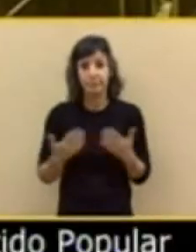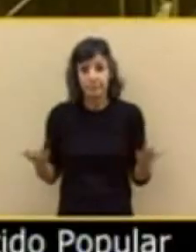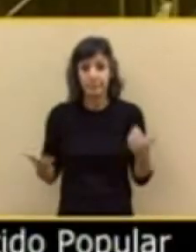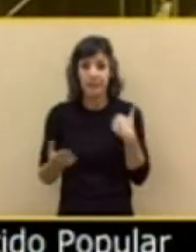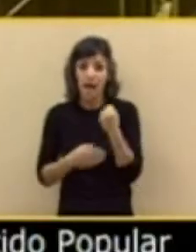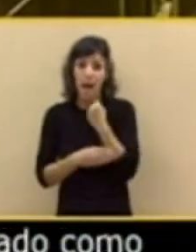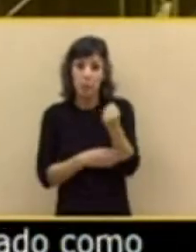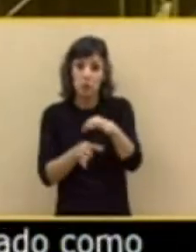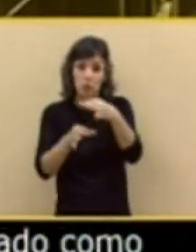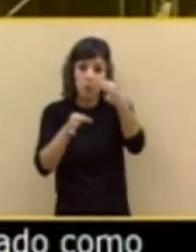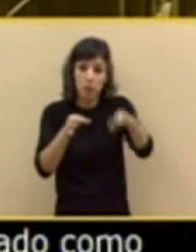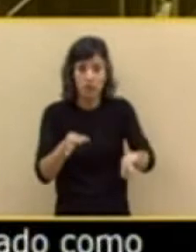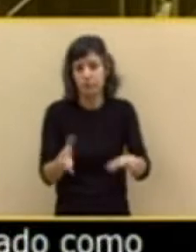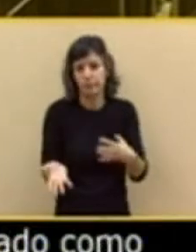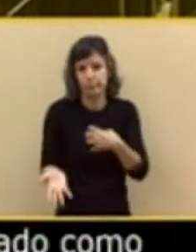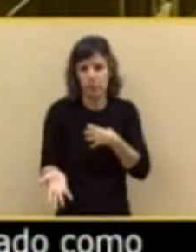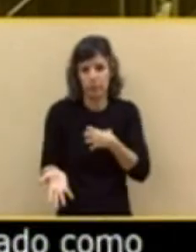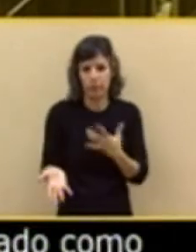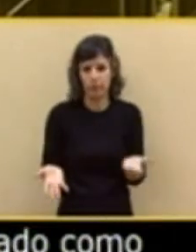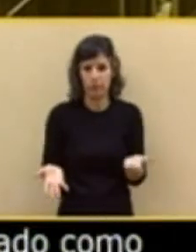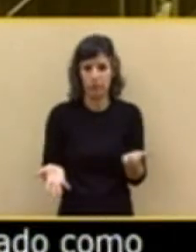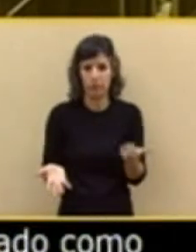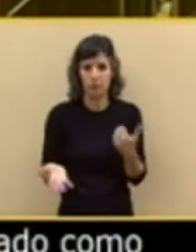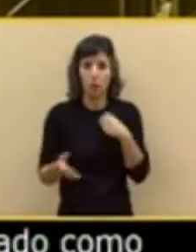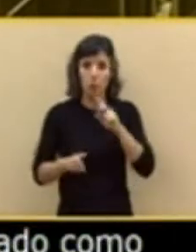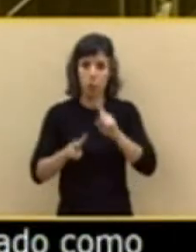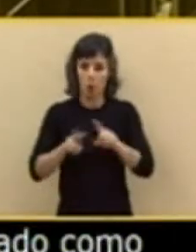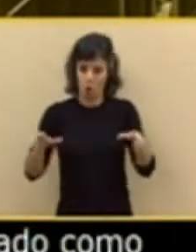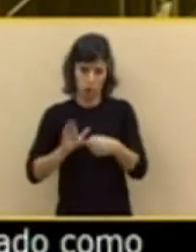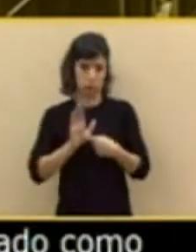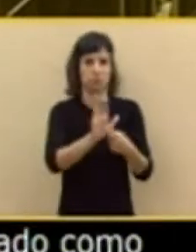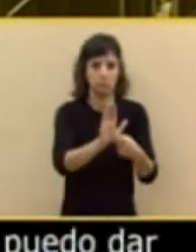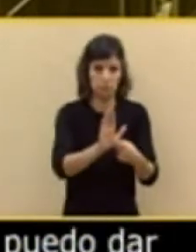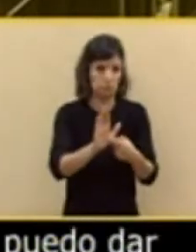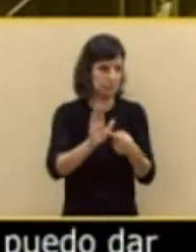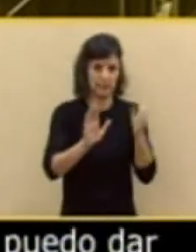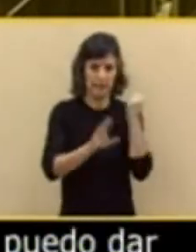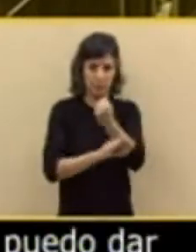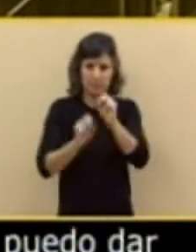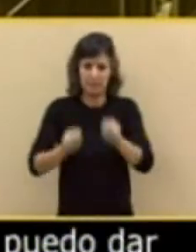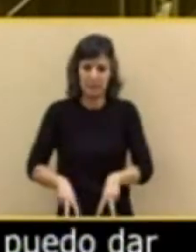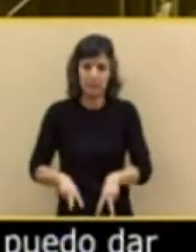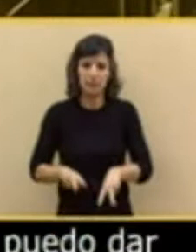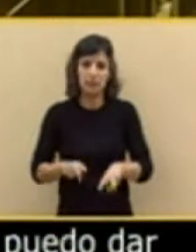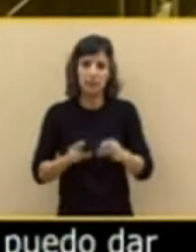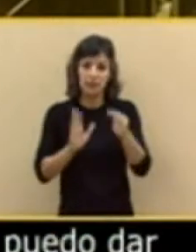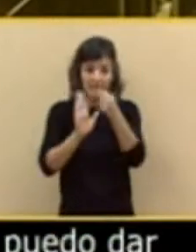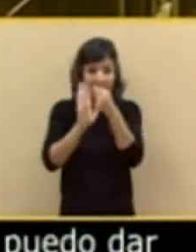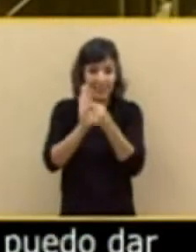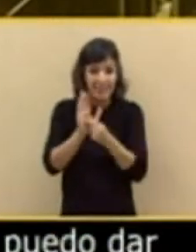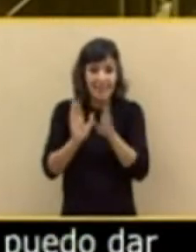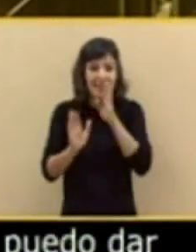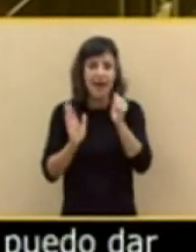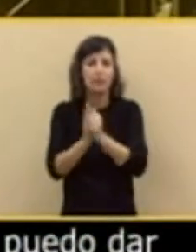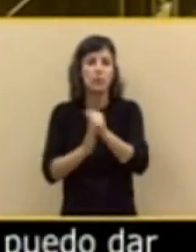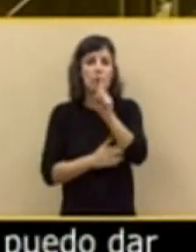que alguien se ha hecho una herida en el tobillo. Hay cosas muy importantes que pasan